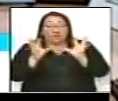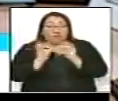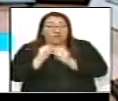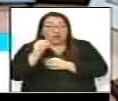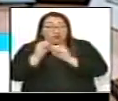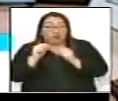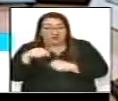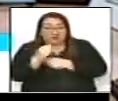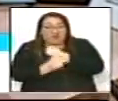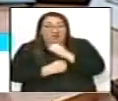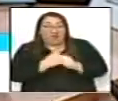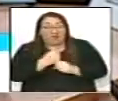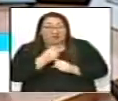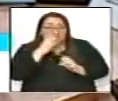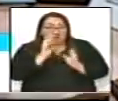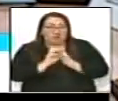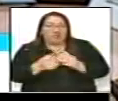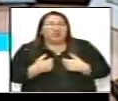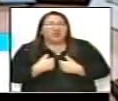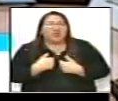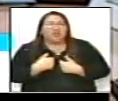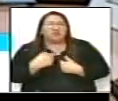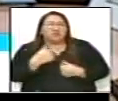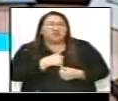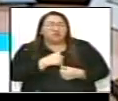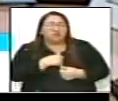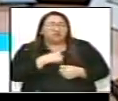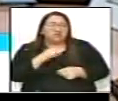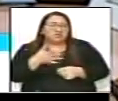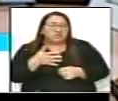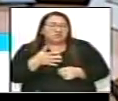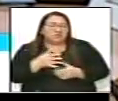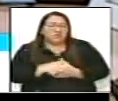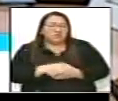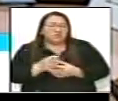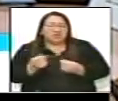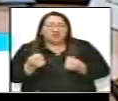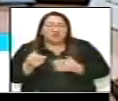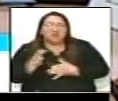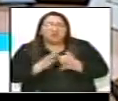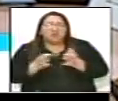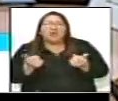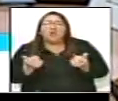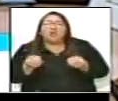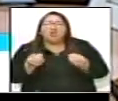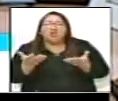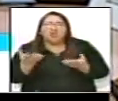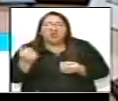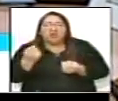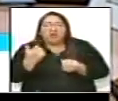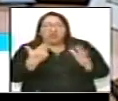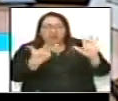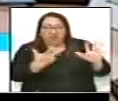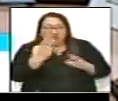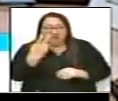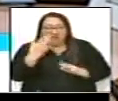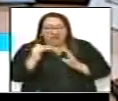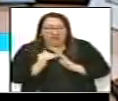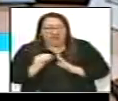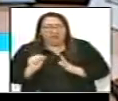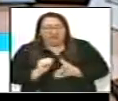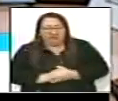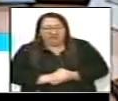de este año, tenemos un presupuesto que básicamente está financiado con alrededor de 82 millones de